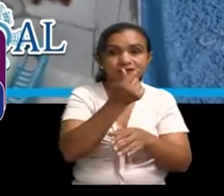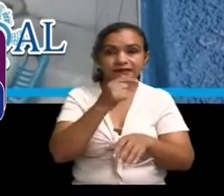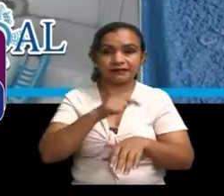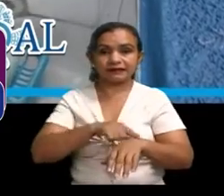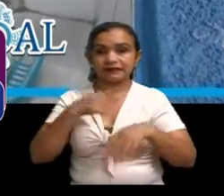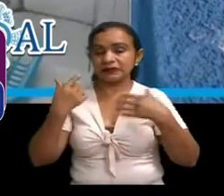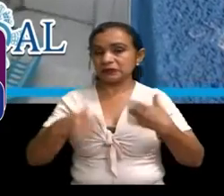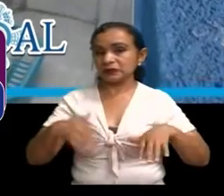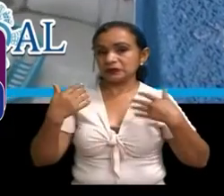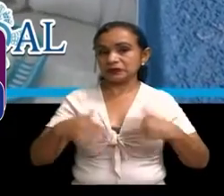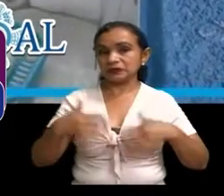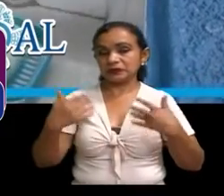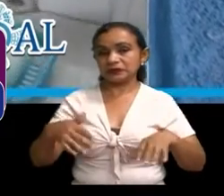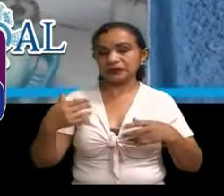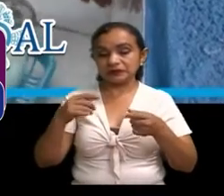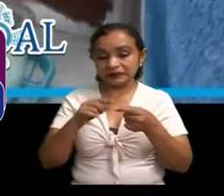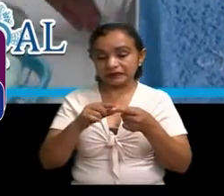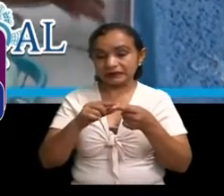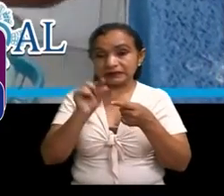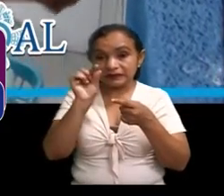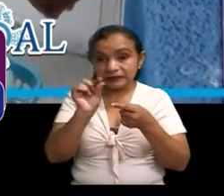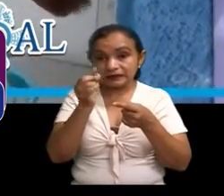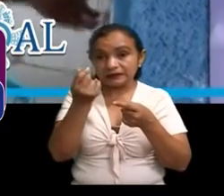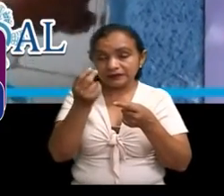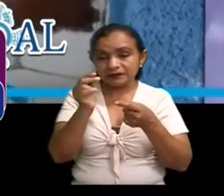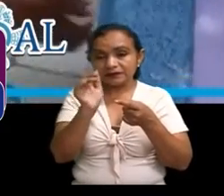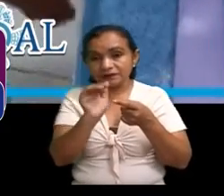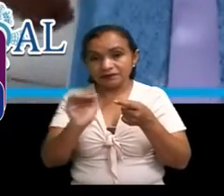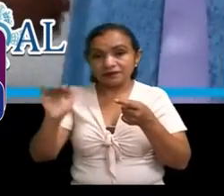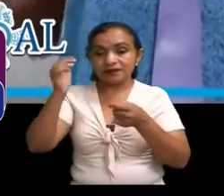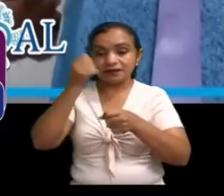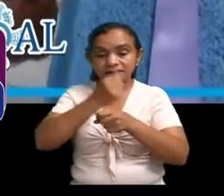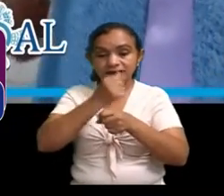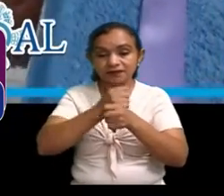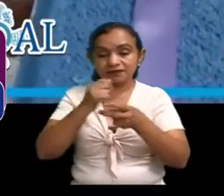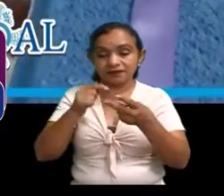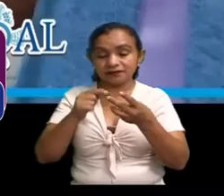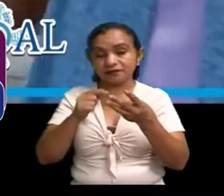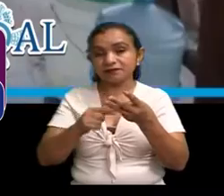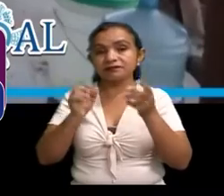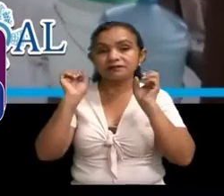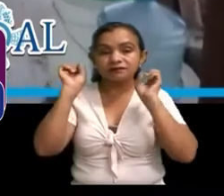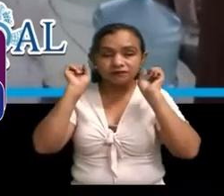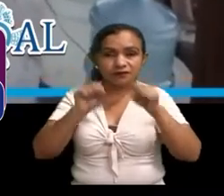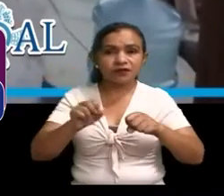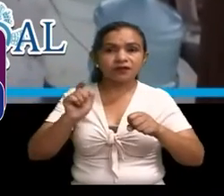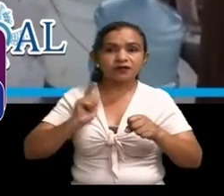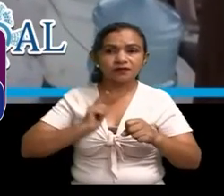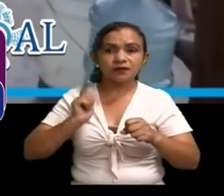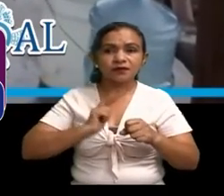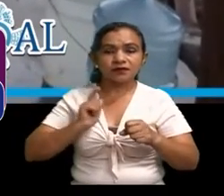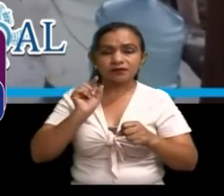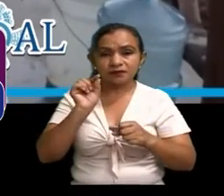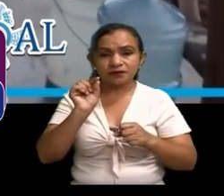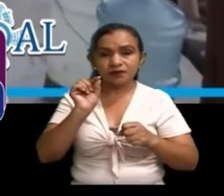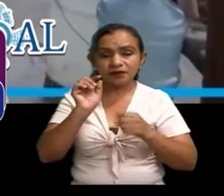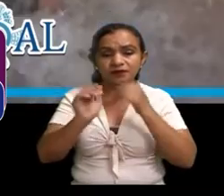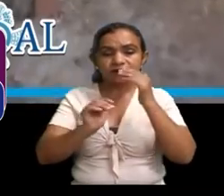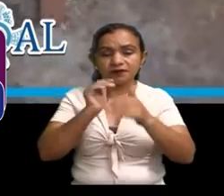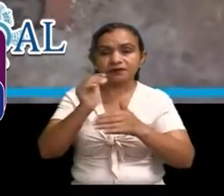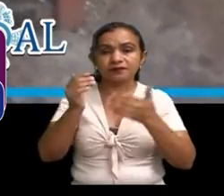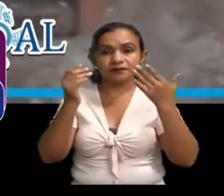reto bastante grande, pero yo creo que no es imposible y lo estamos logrando. Es decir, ya estamos dando los pasos, estamos preparando